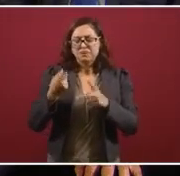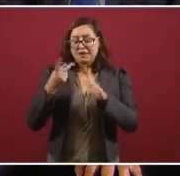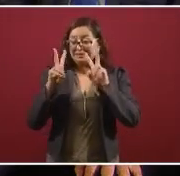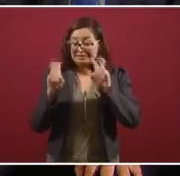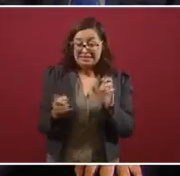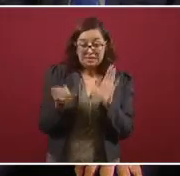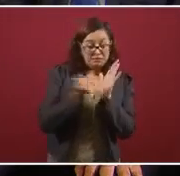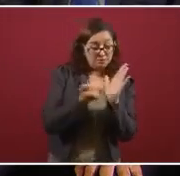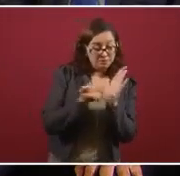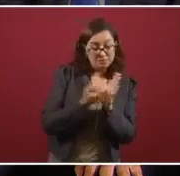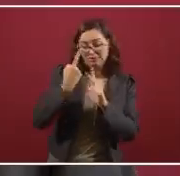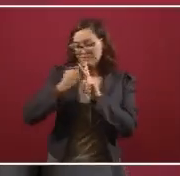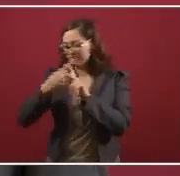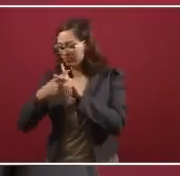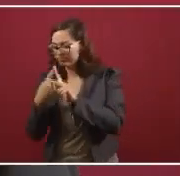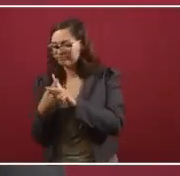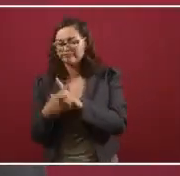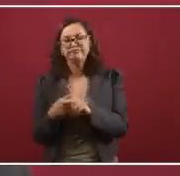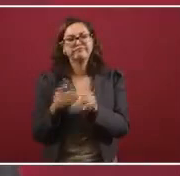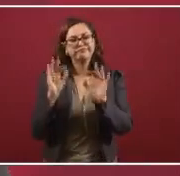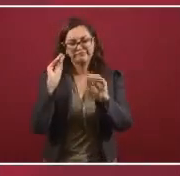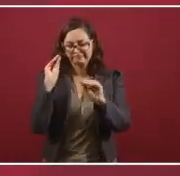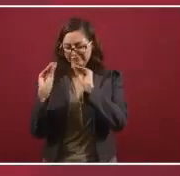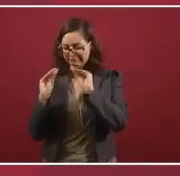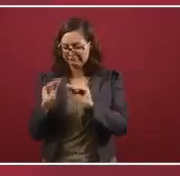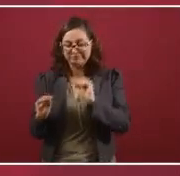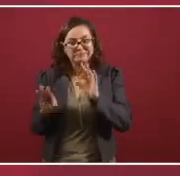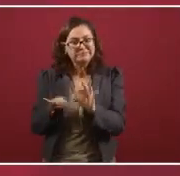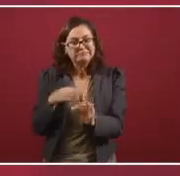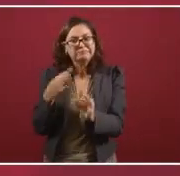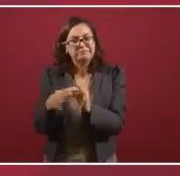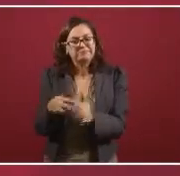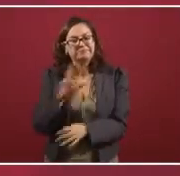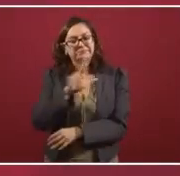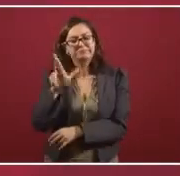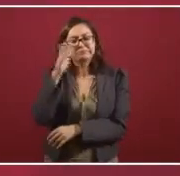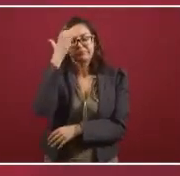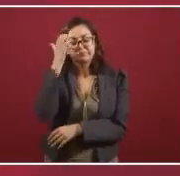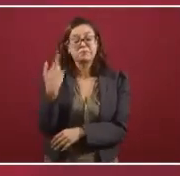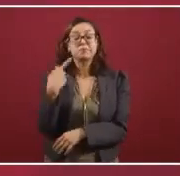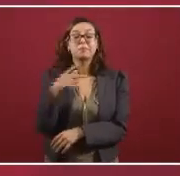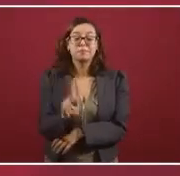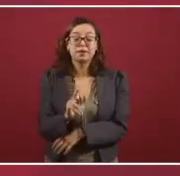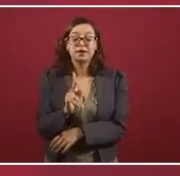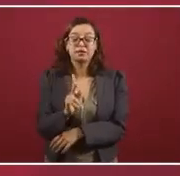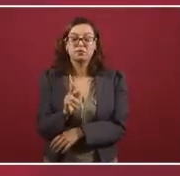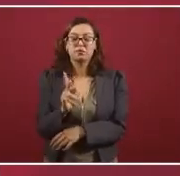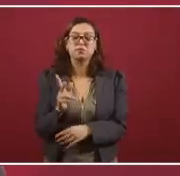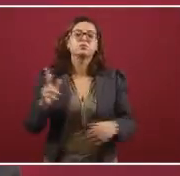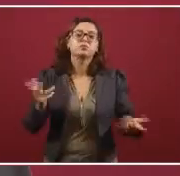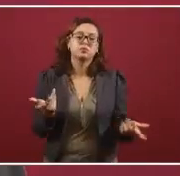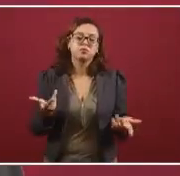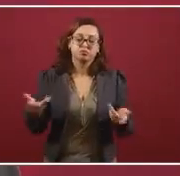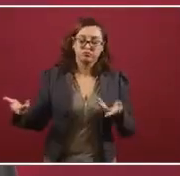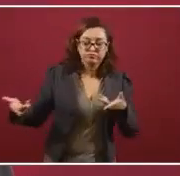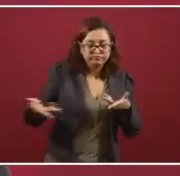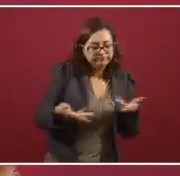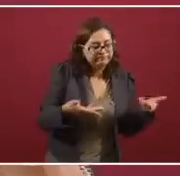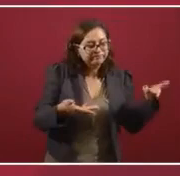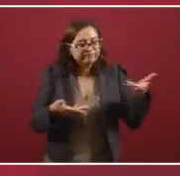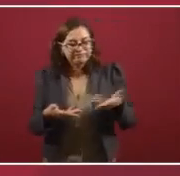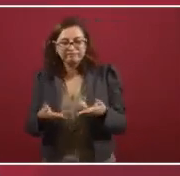financieros de las empresas, pero llegamos precisamente a encontrar este punto de reunión,